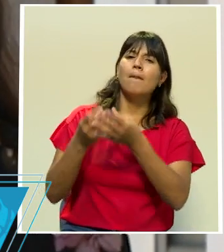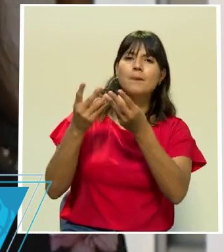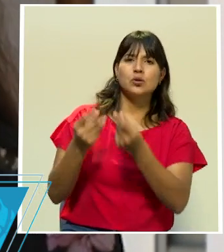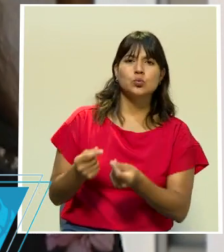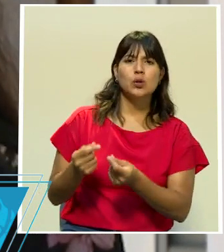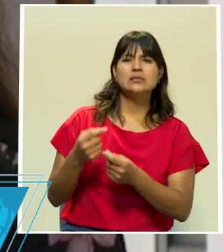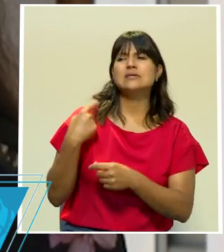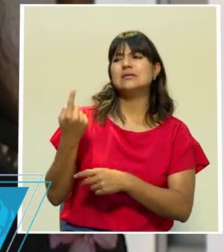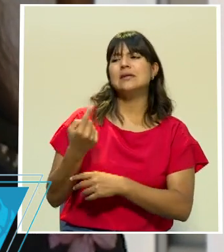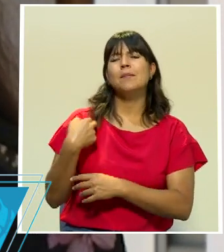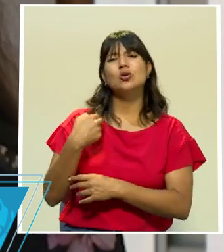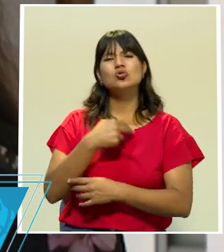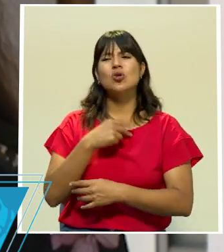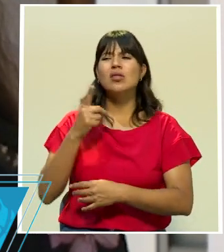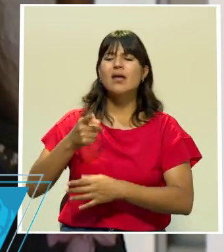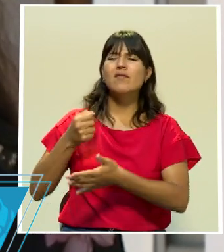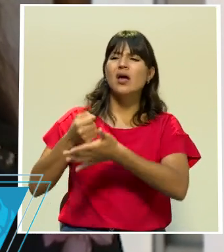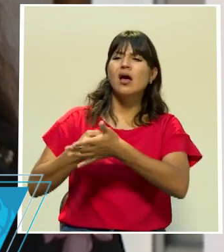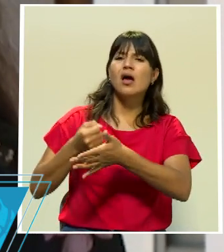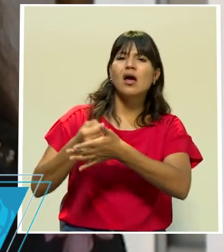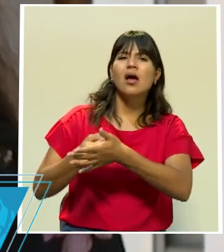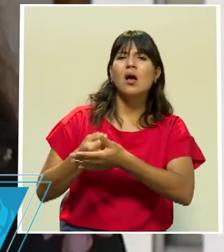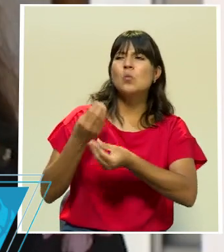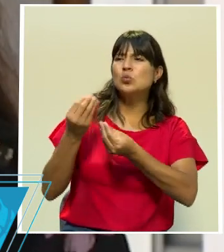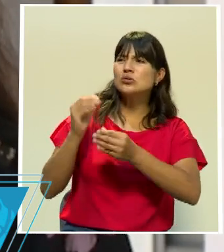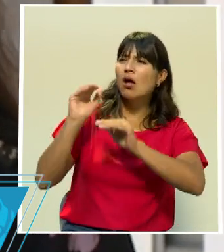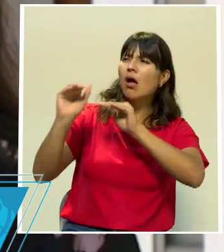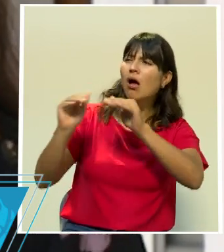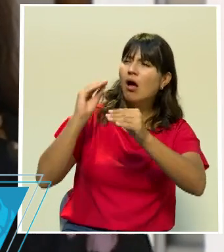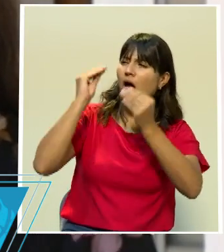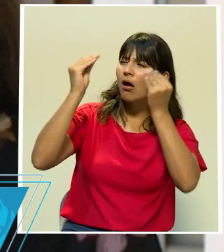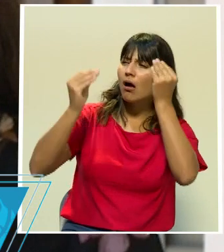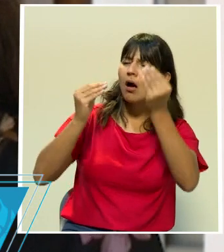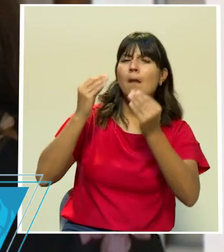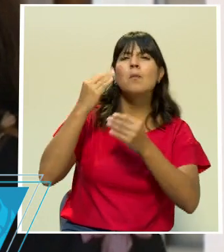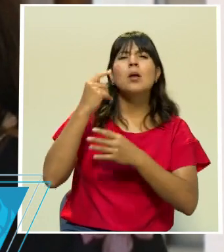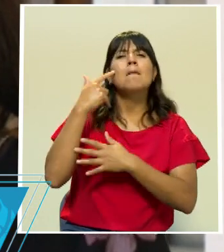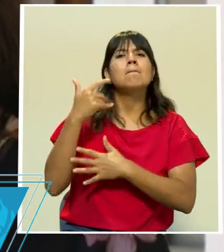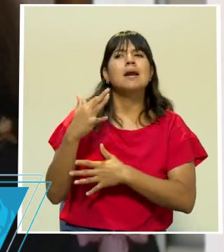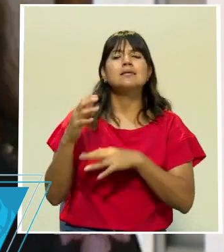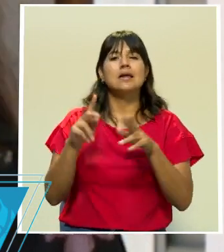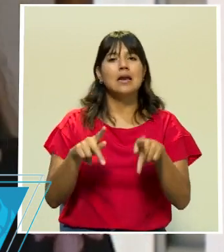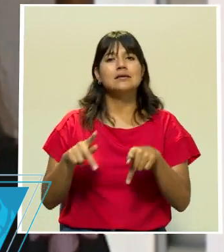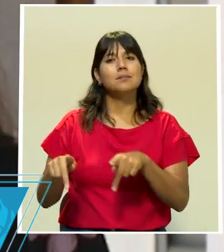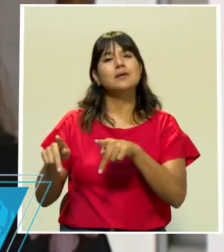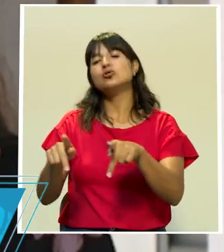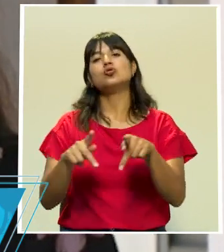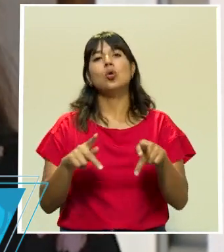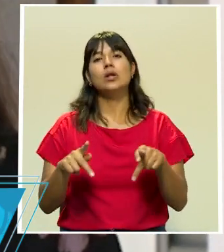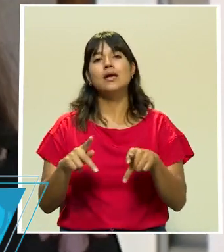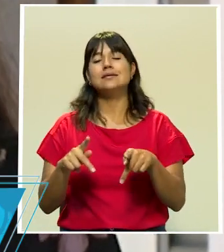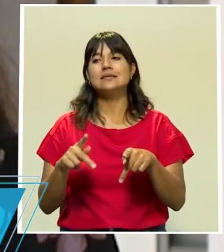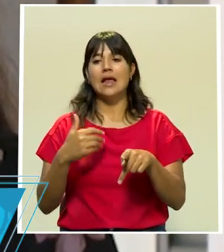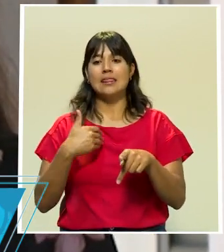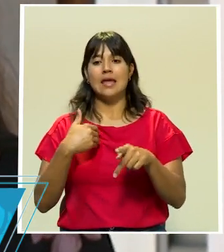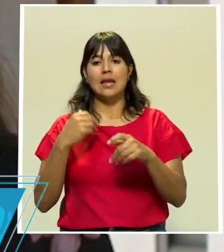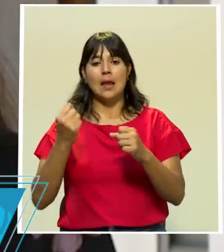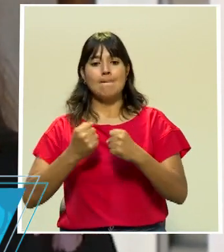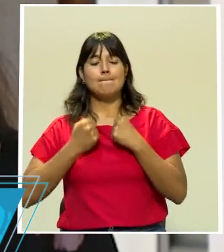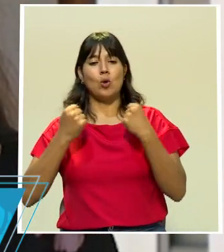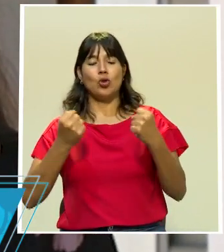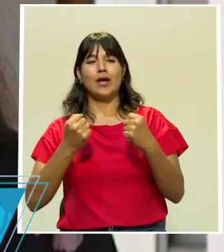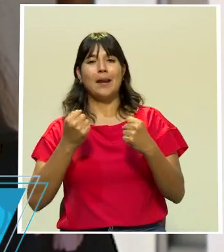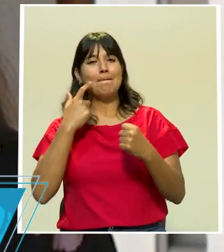tenemos que generar mucho lobby, mucha conciencia, porque pareciera que las personas que están en ciertas instancias de poder no tienen claro el